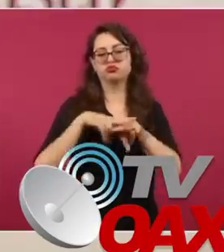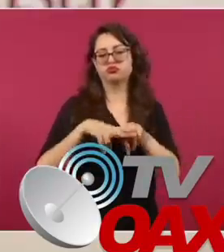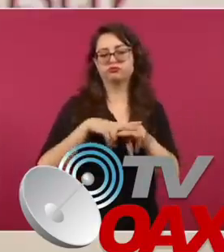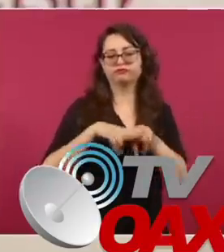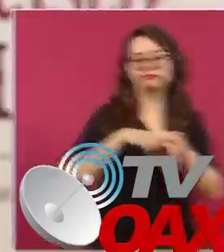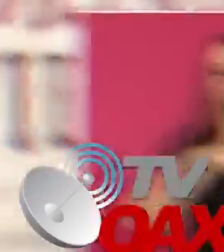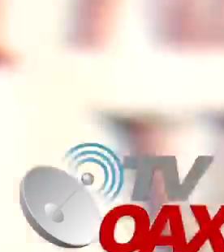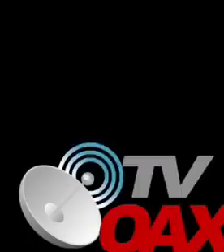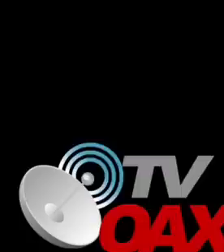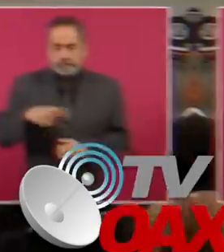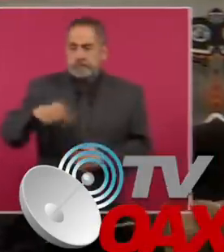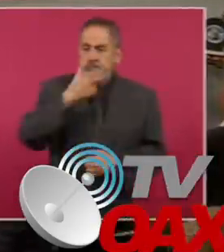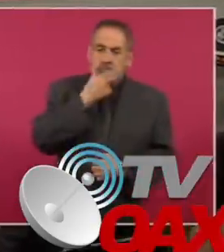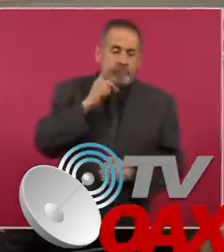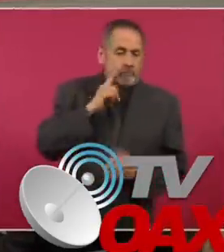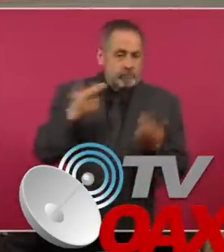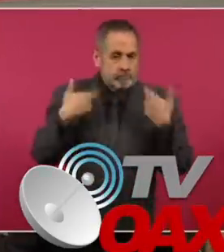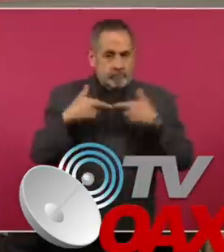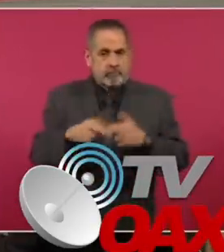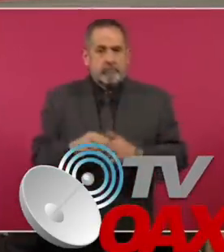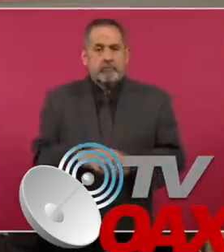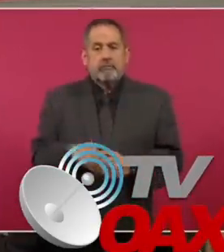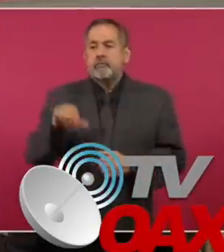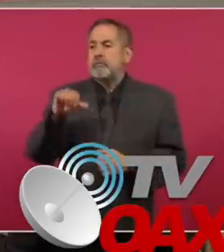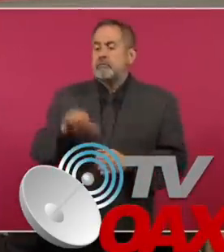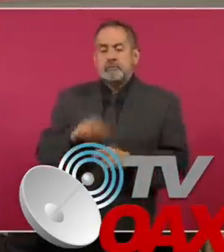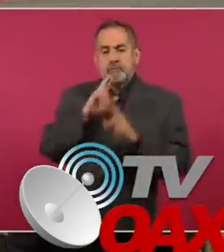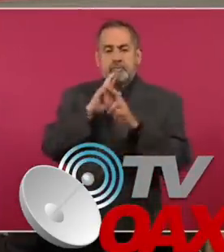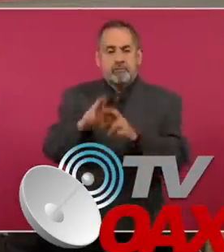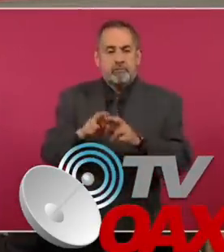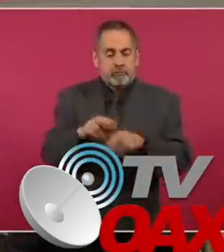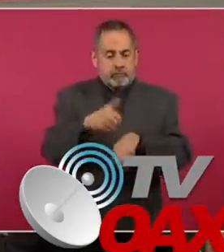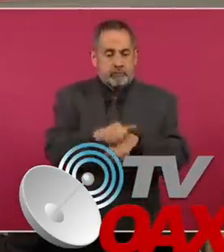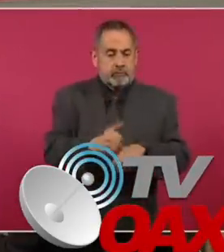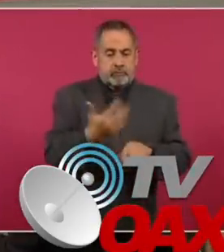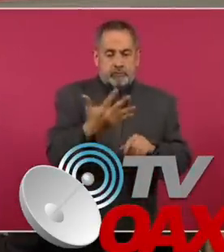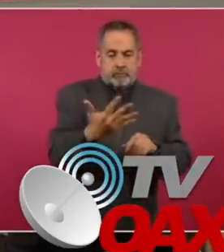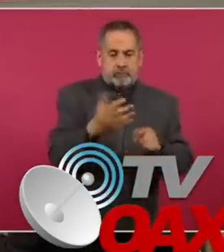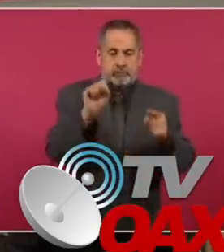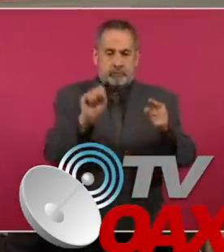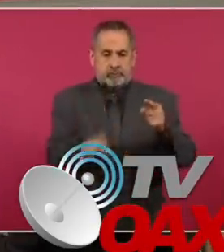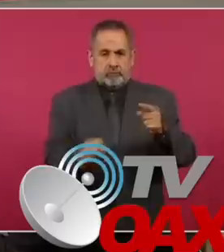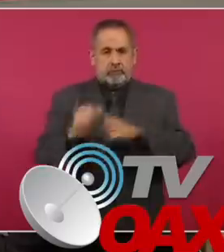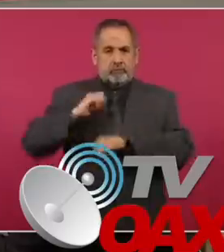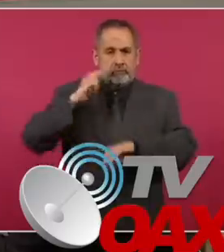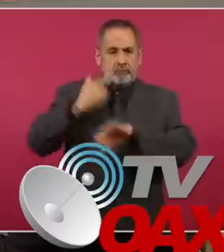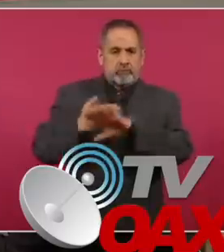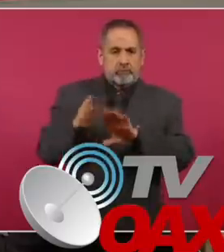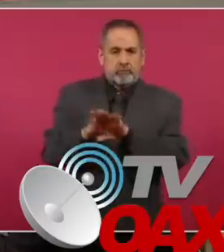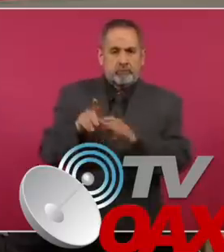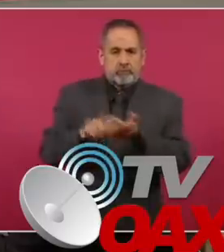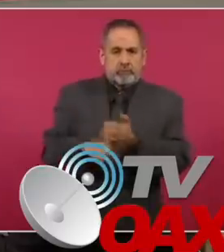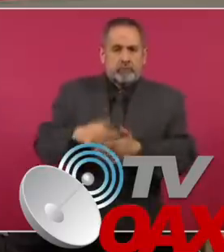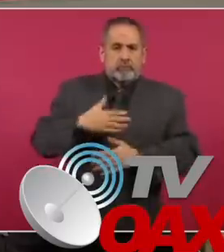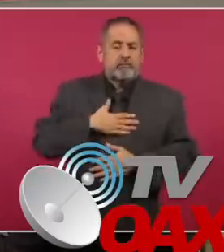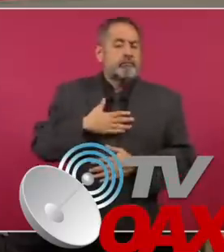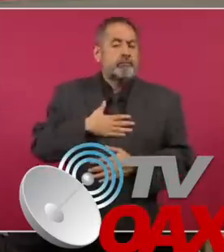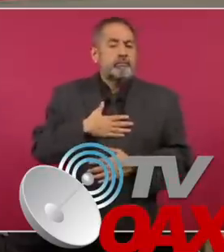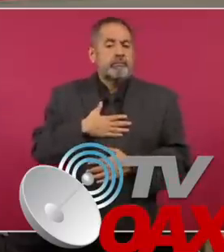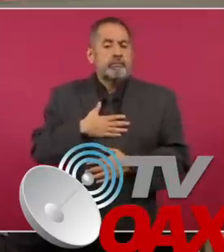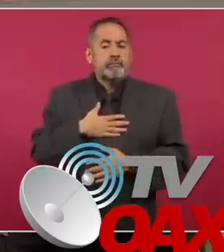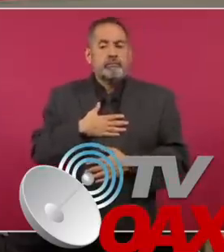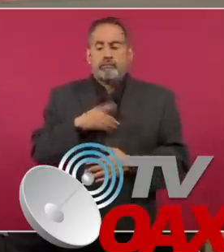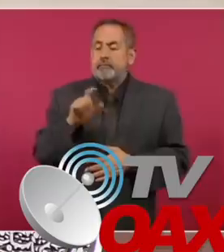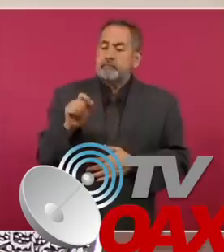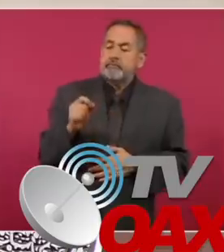la catenaria. Hoy el reporte del tramo 5 Sur que está a cargo de Mountain Hill son